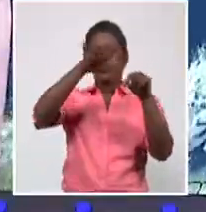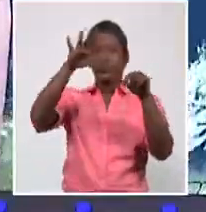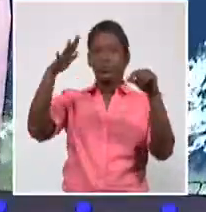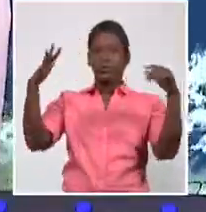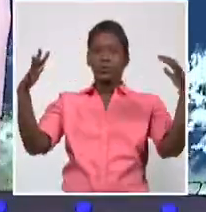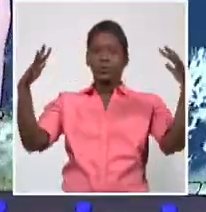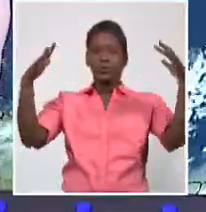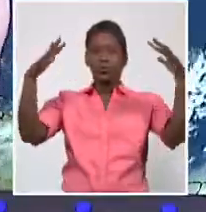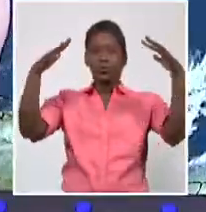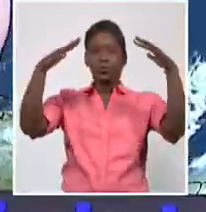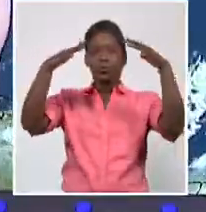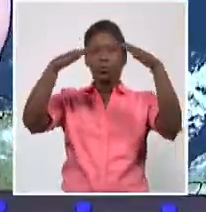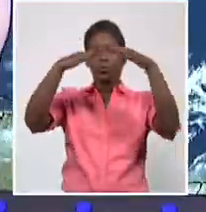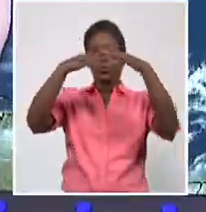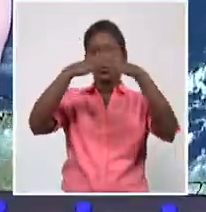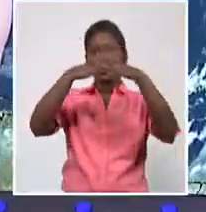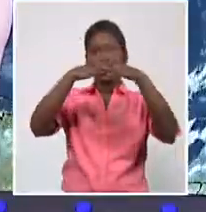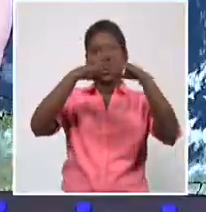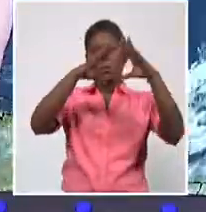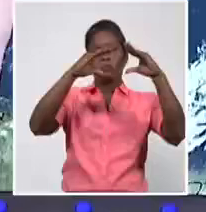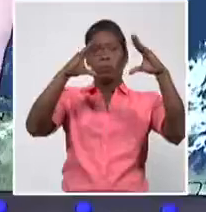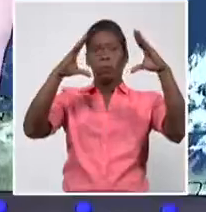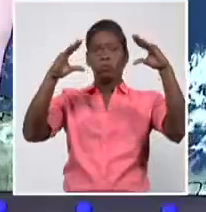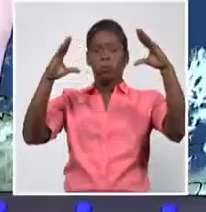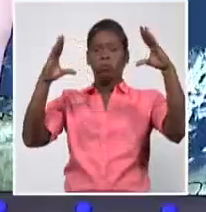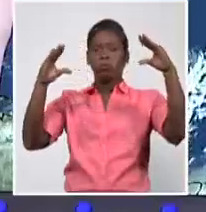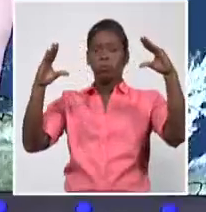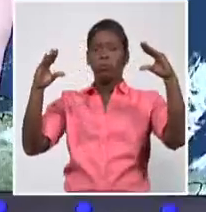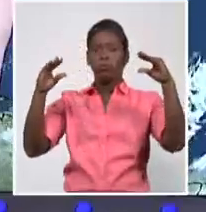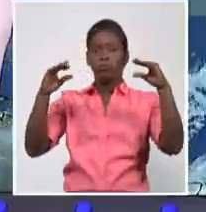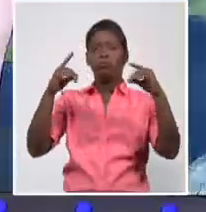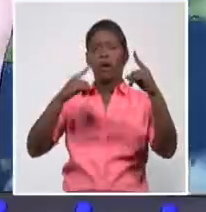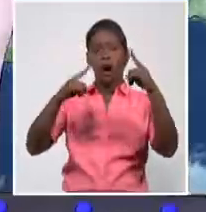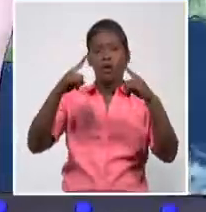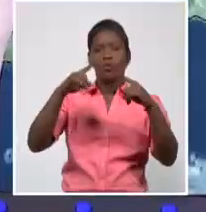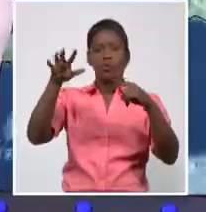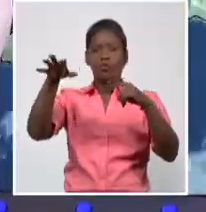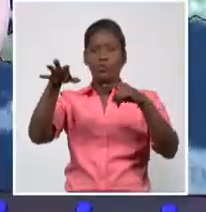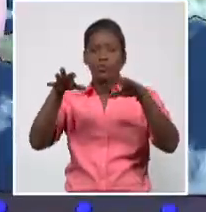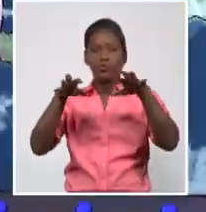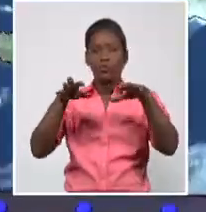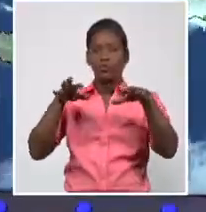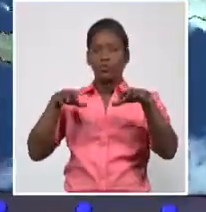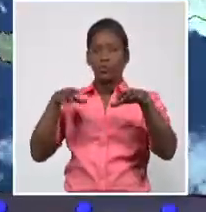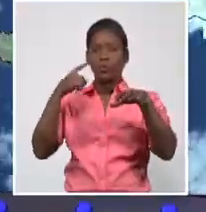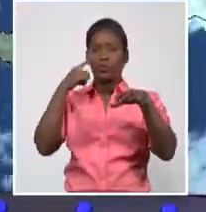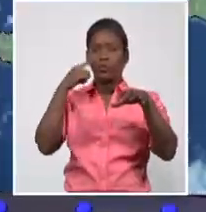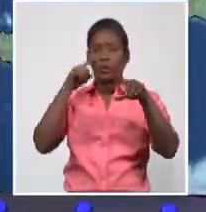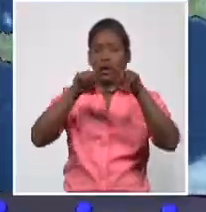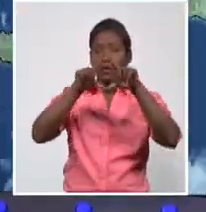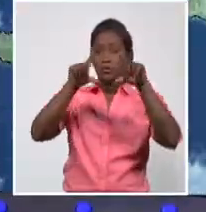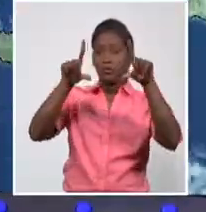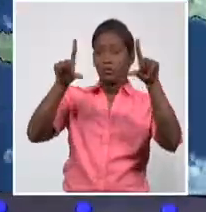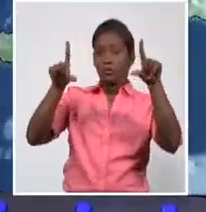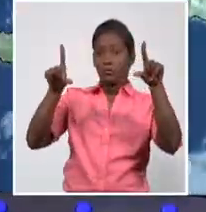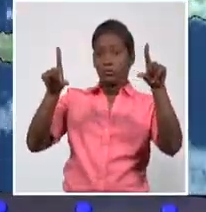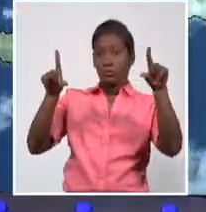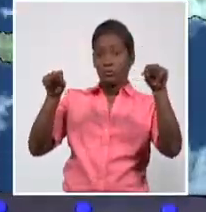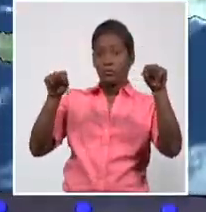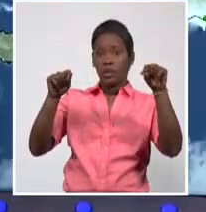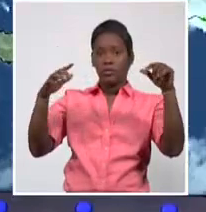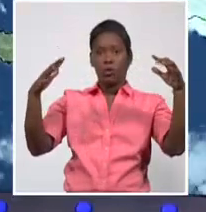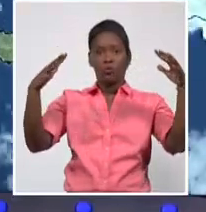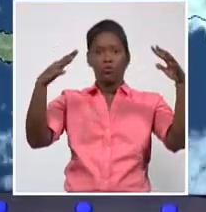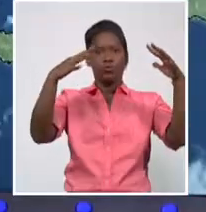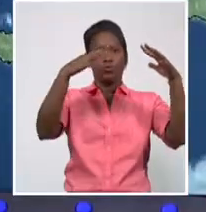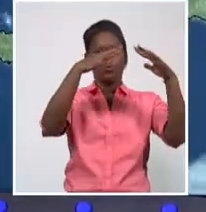que se mantiene bajo la influencia de las altas presiones continentales migratorias. Observen aquí que predomina solo cielos parcialmente nublados y